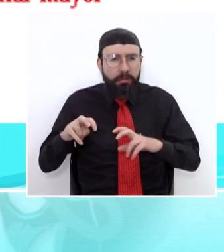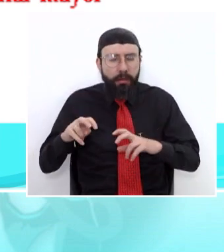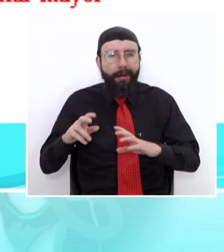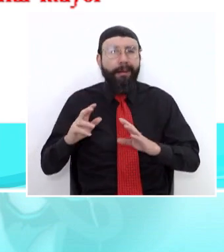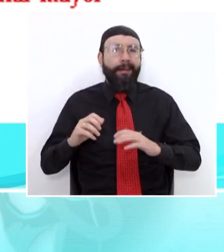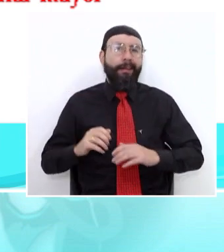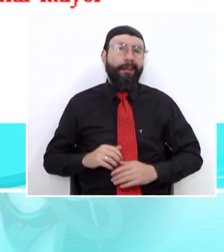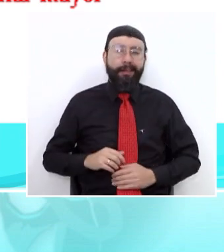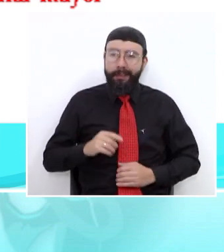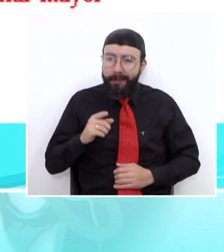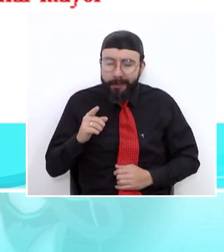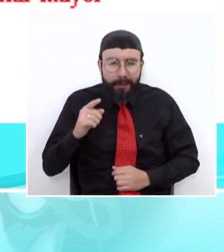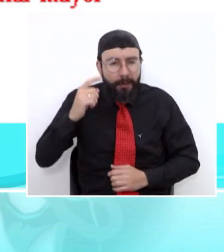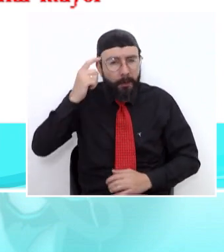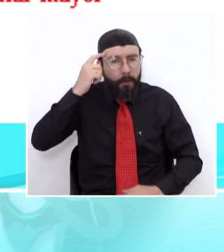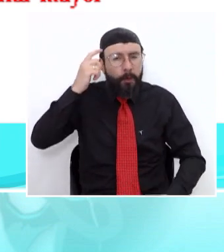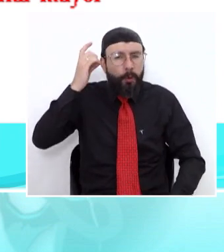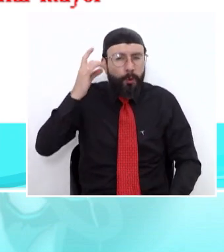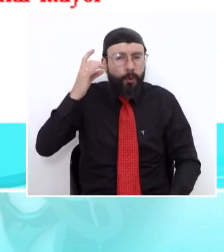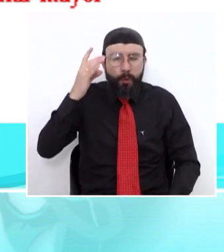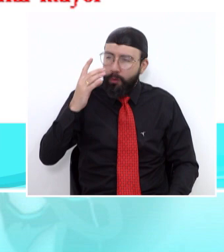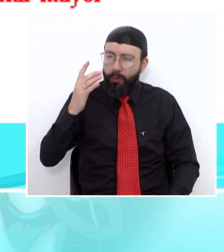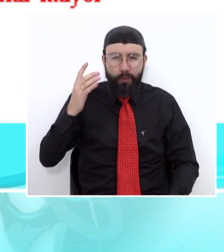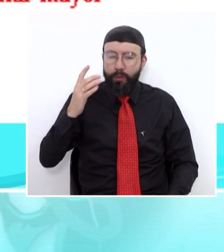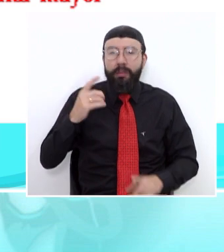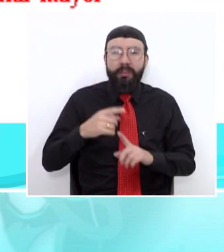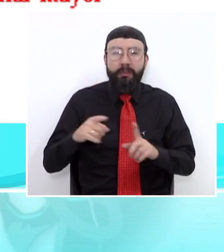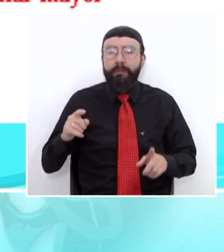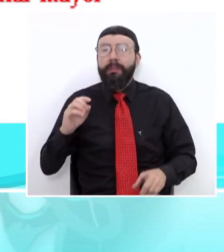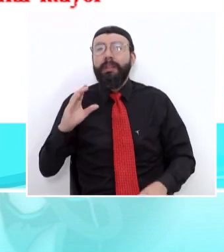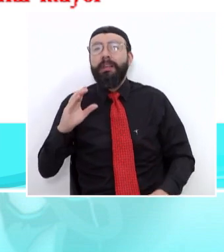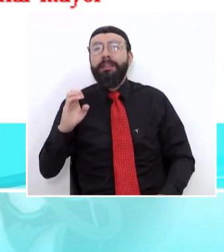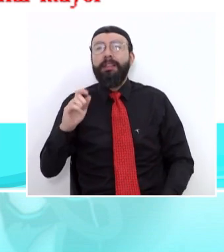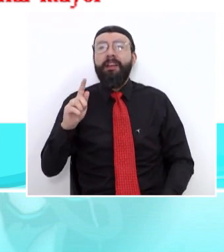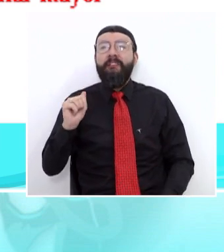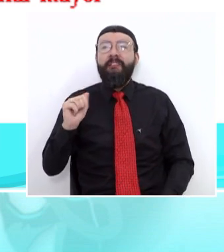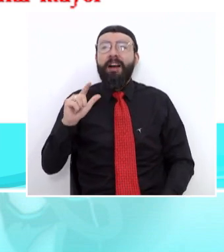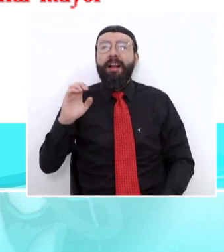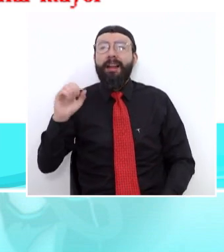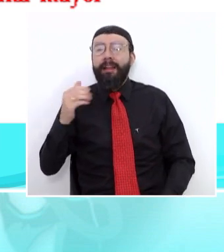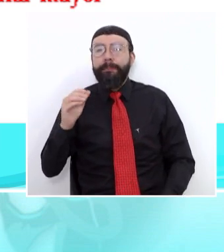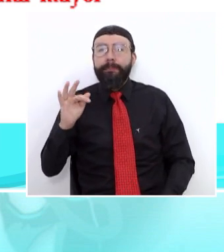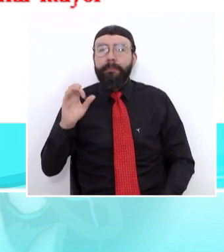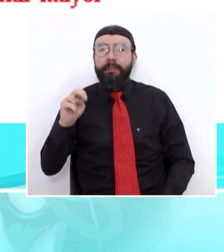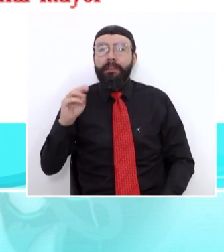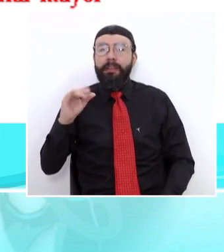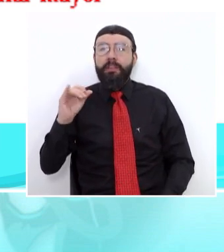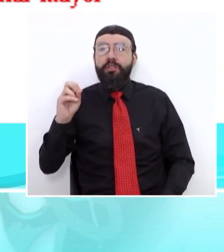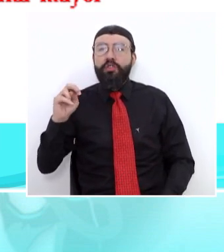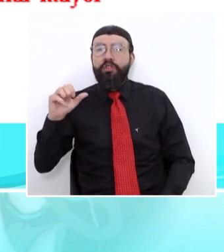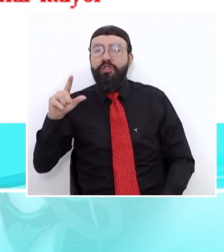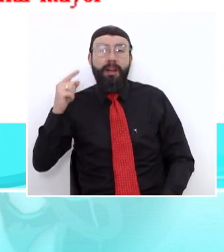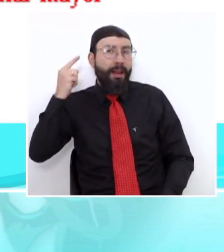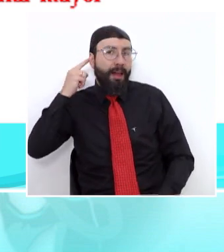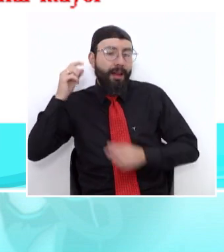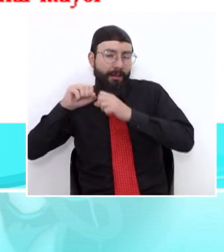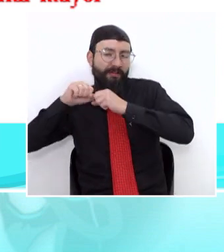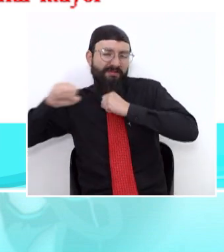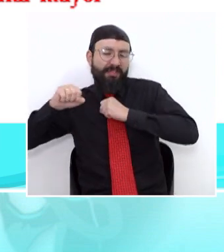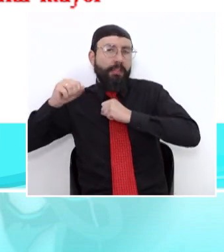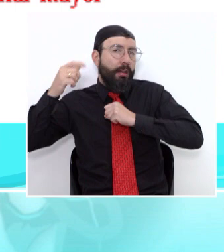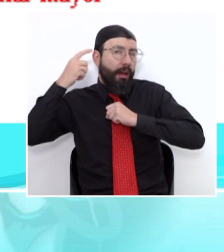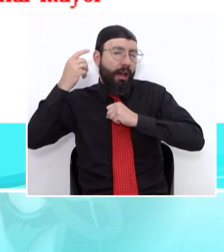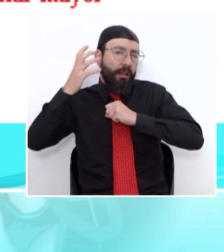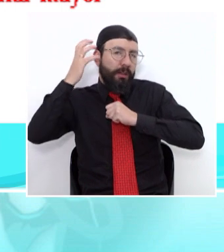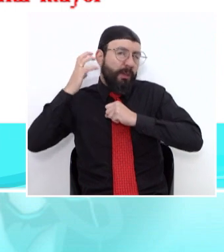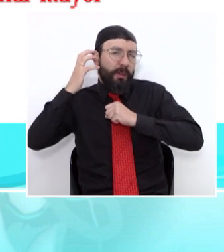que esa migraña realmente era una cefalea tensional, porque está haciendo una cefalea de Arnold, porque es que el pinzamiento o el